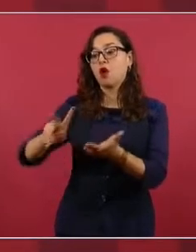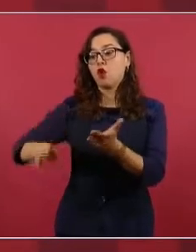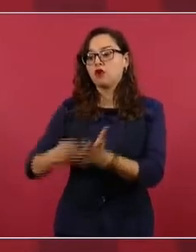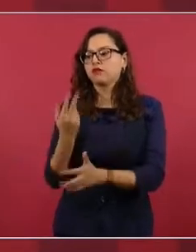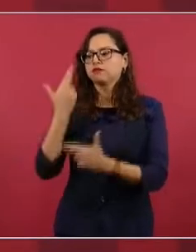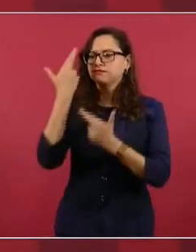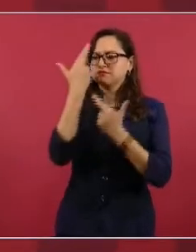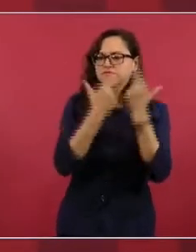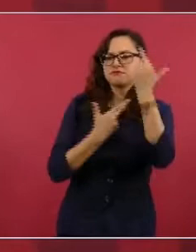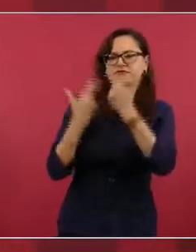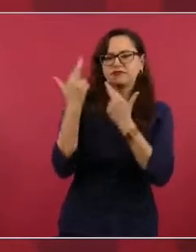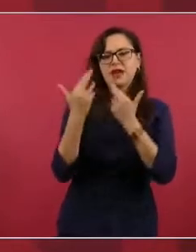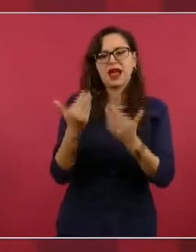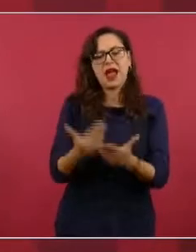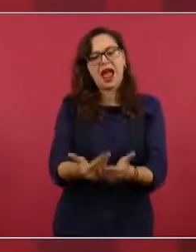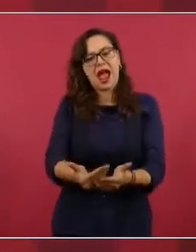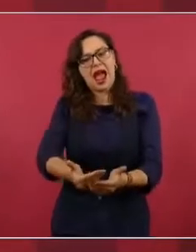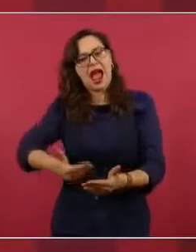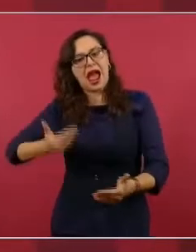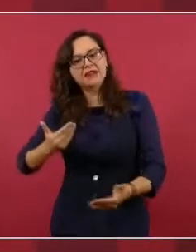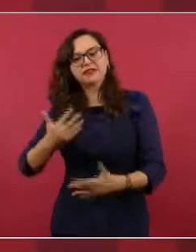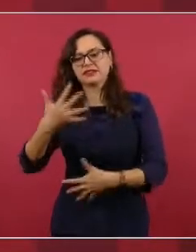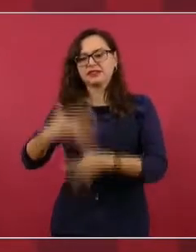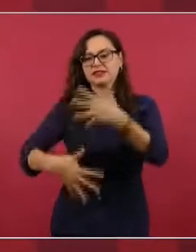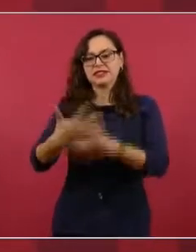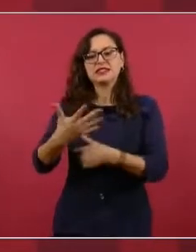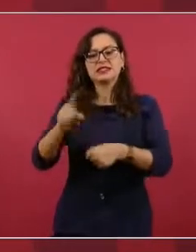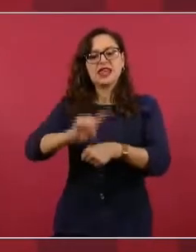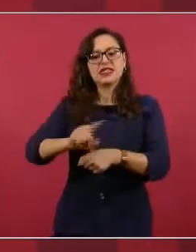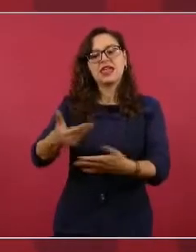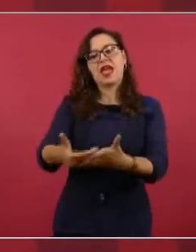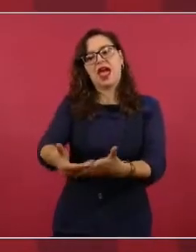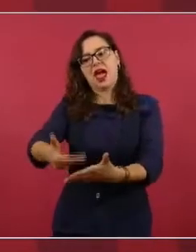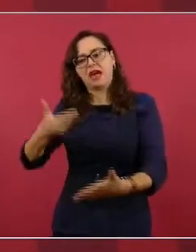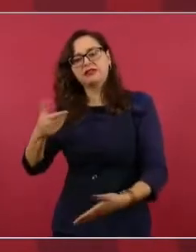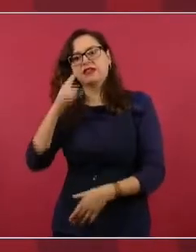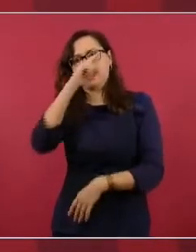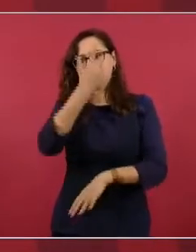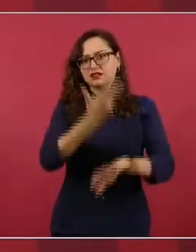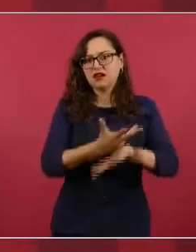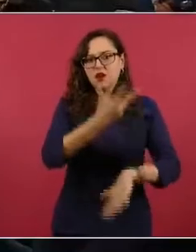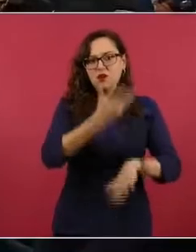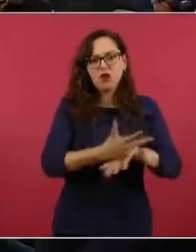una reunión con empresarios estadounidenses, estuvo el embajador,